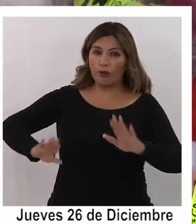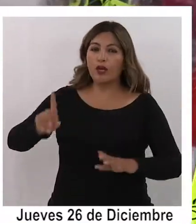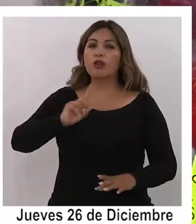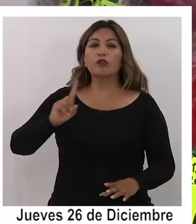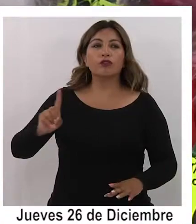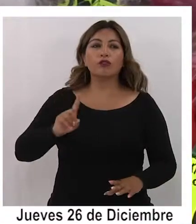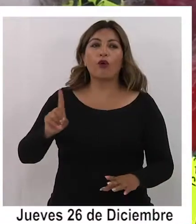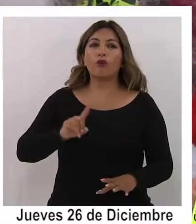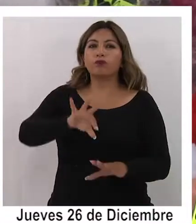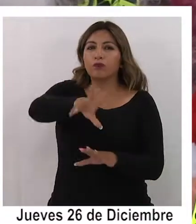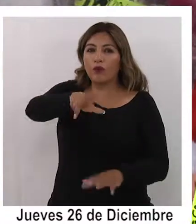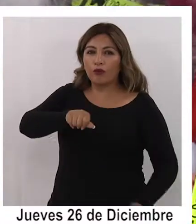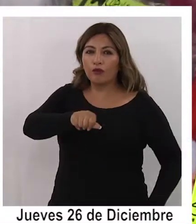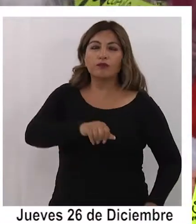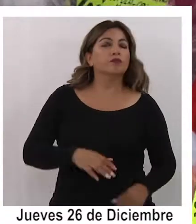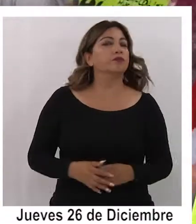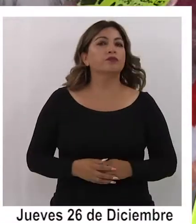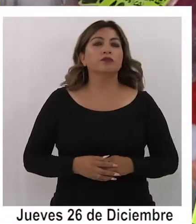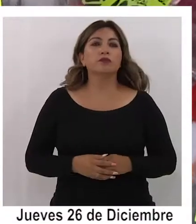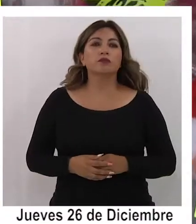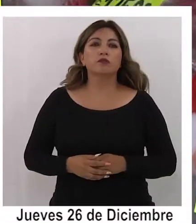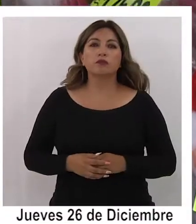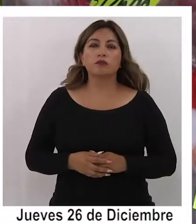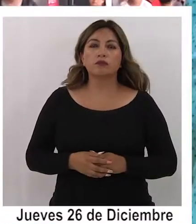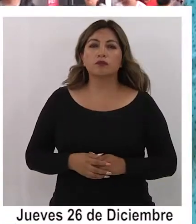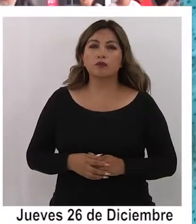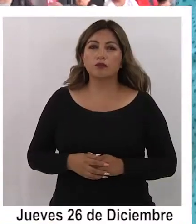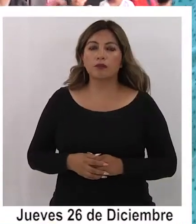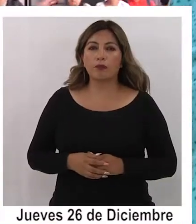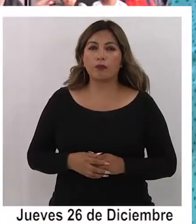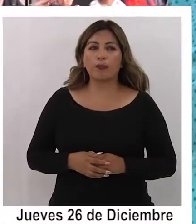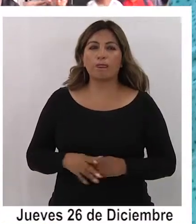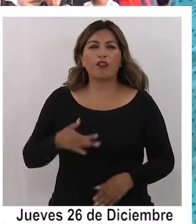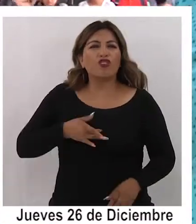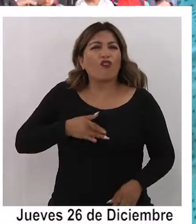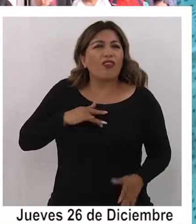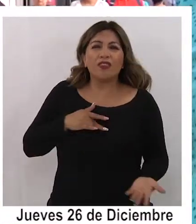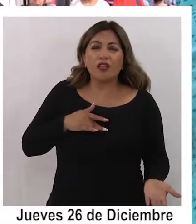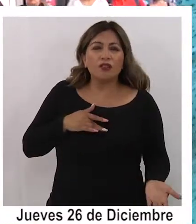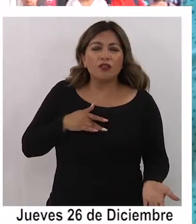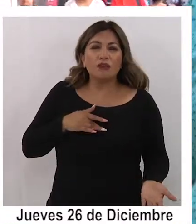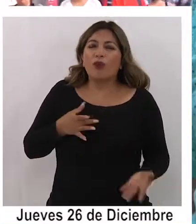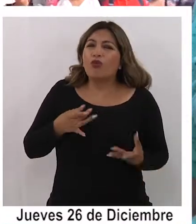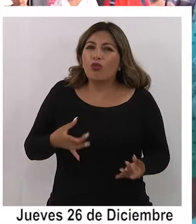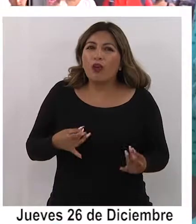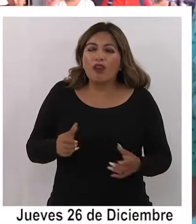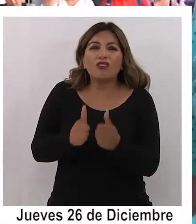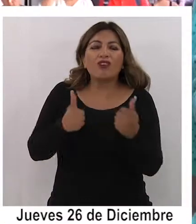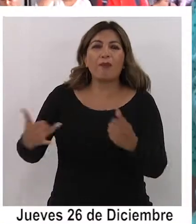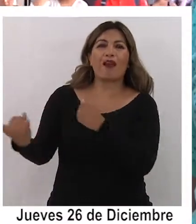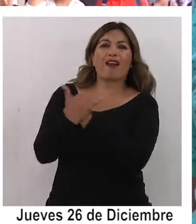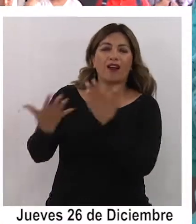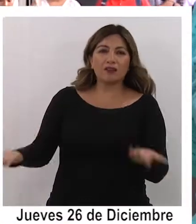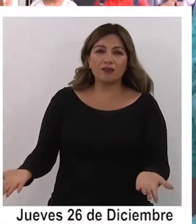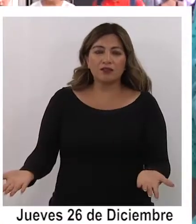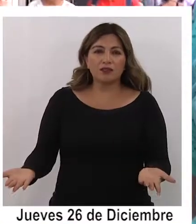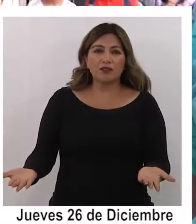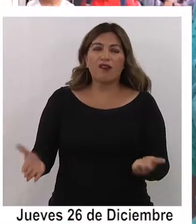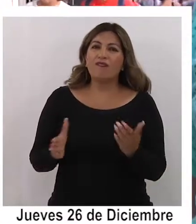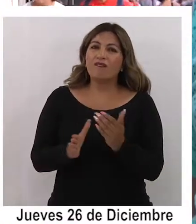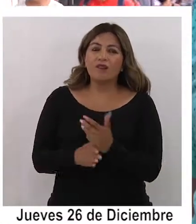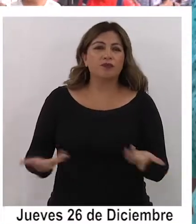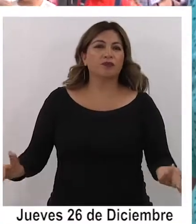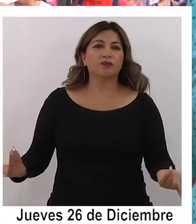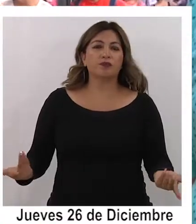para evitar posibles saqueos. Estamos muy, muy ofendidos, dolidos, porque las autoridades nos engañaron, hemos tenido